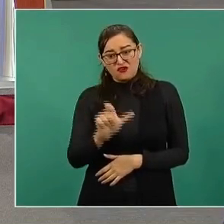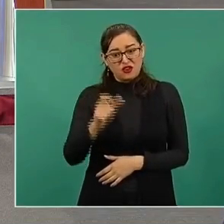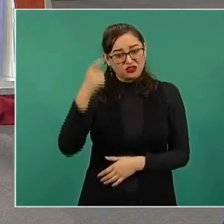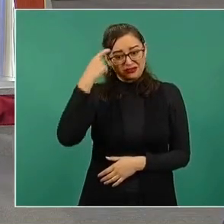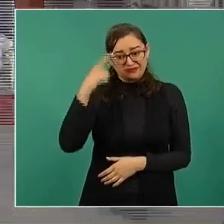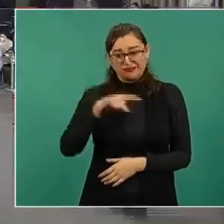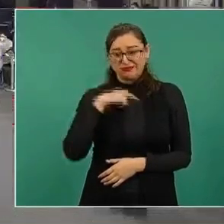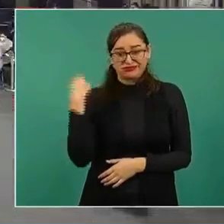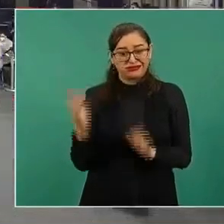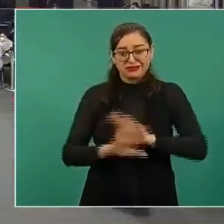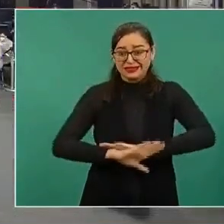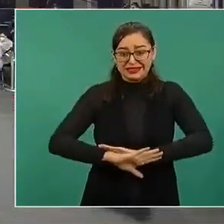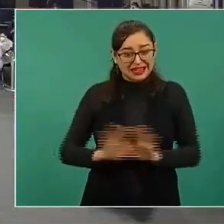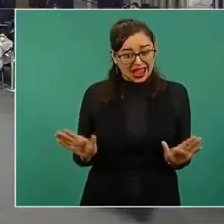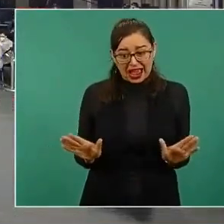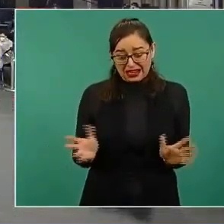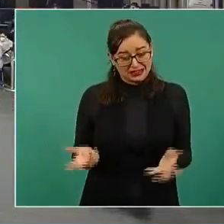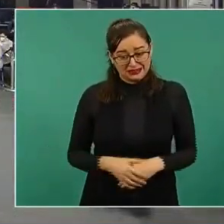exacto.